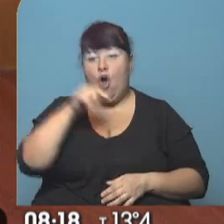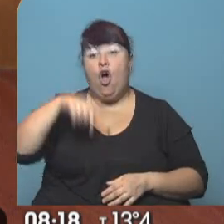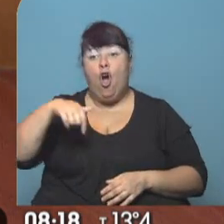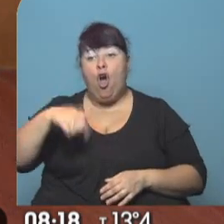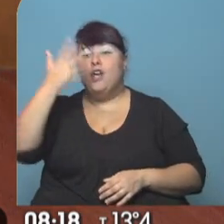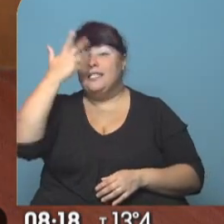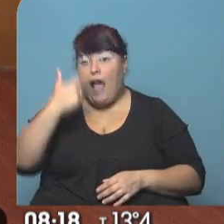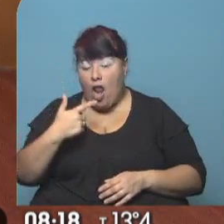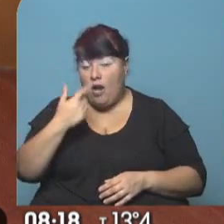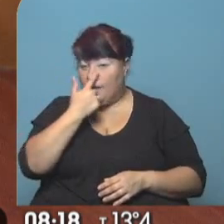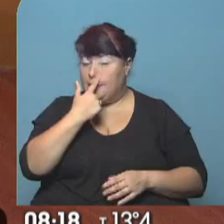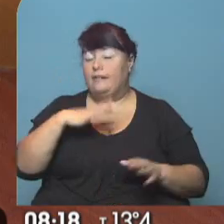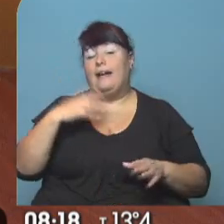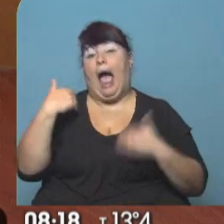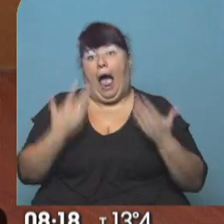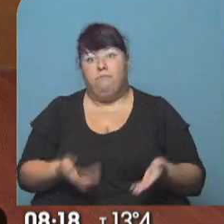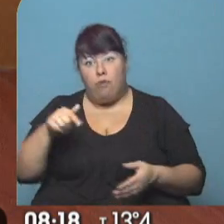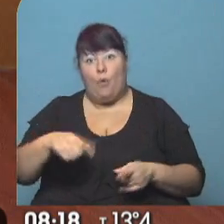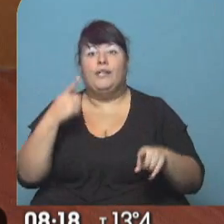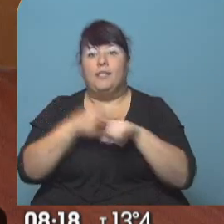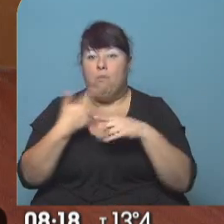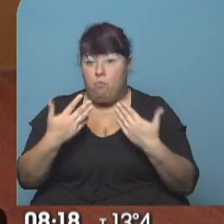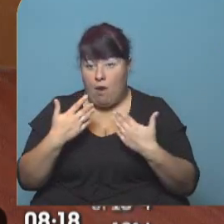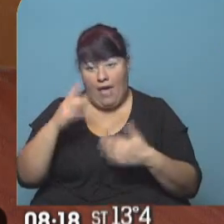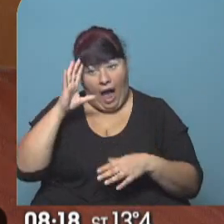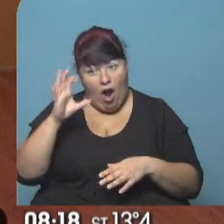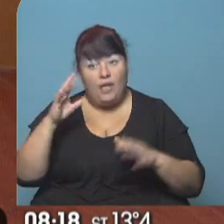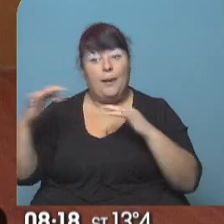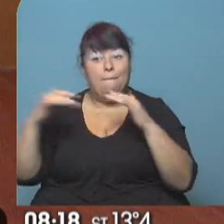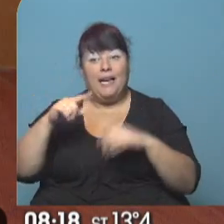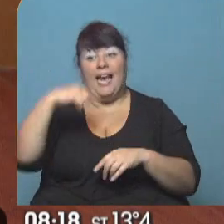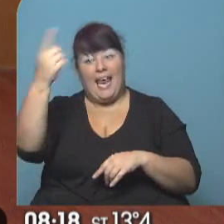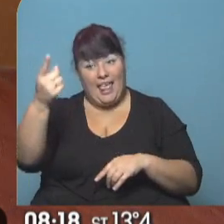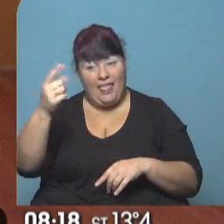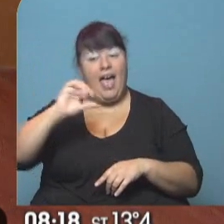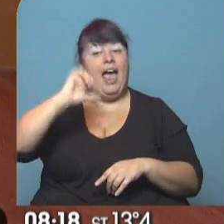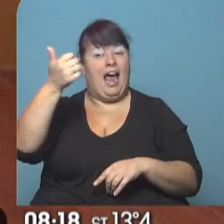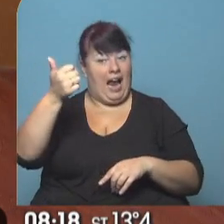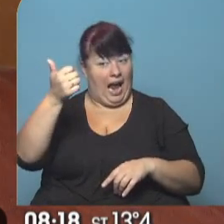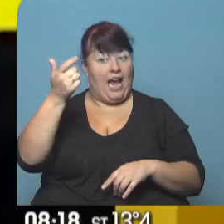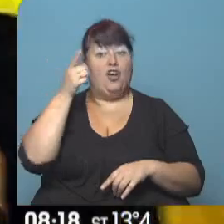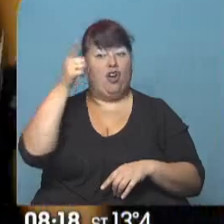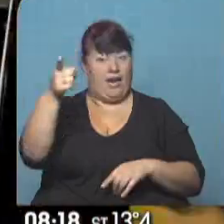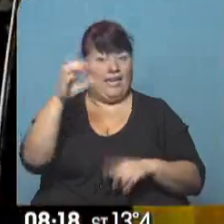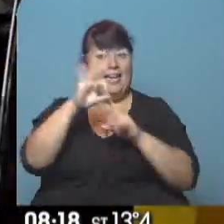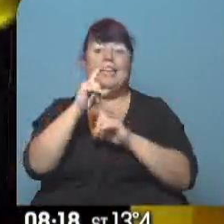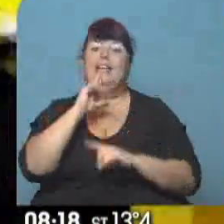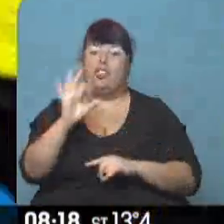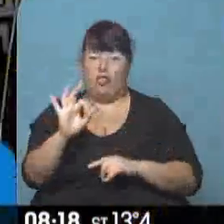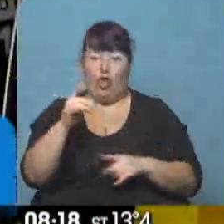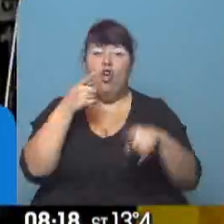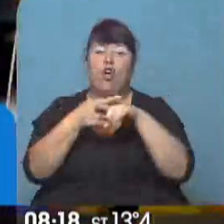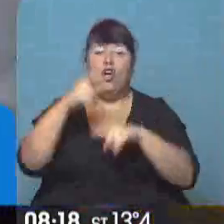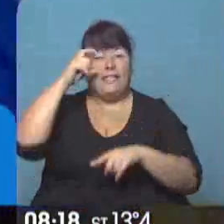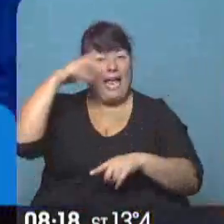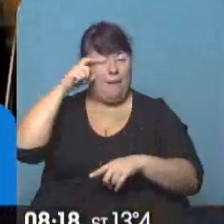San Lorenzo tiene la gran oportunidad de hacerlo. Recordamos que en el partido de ida ganó allí en Quito, ante